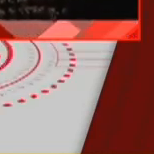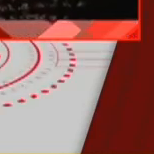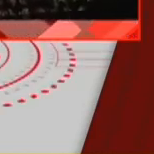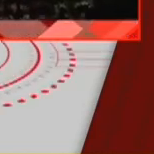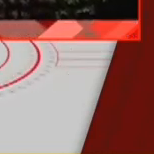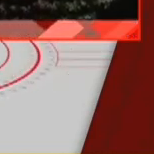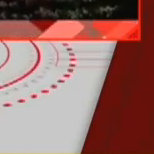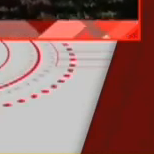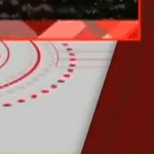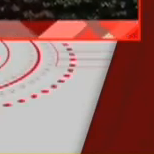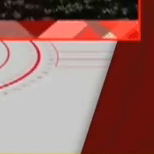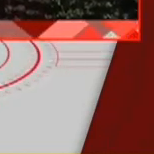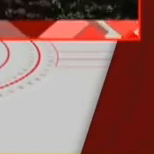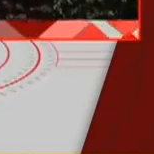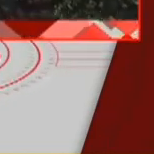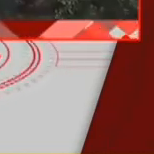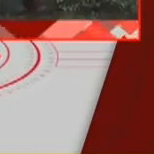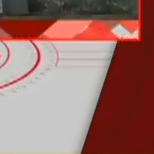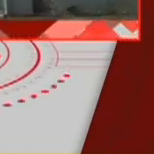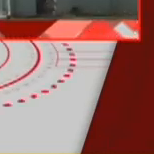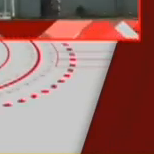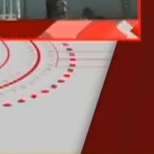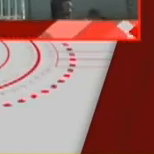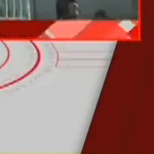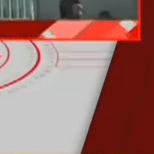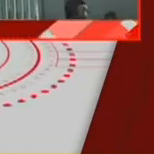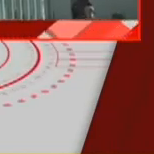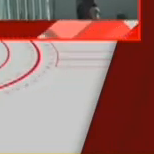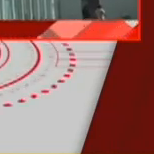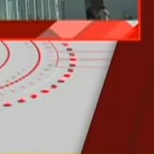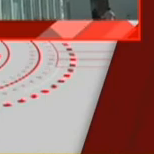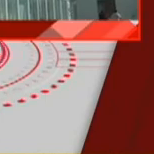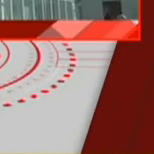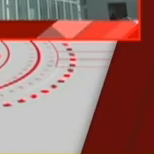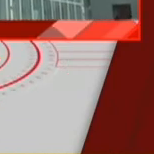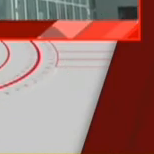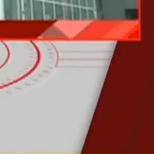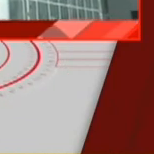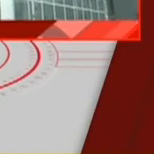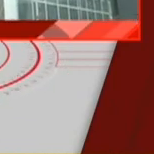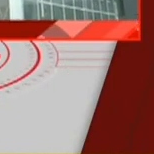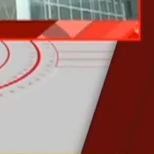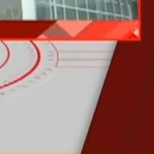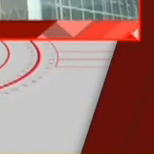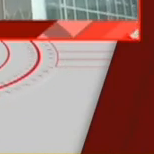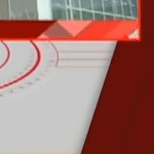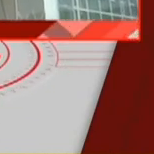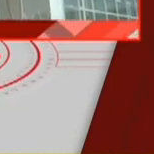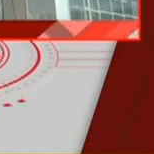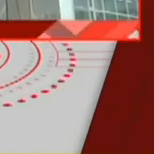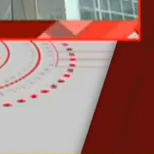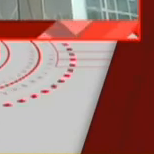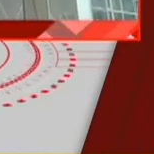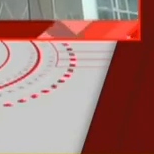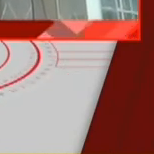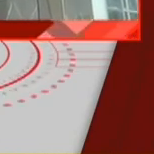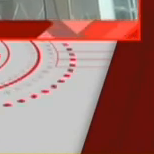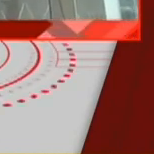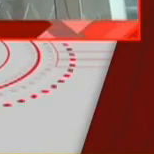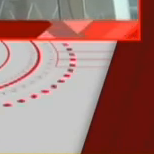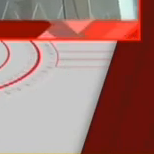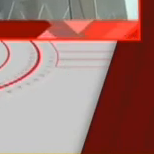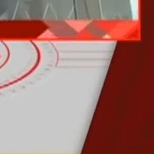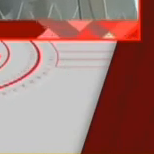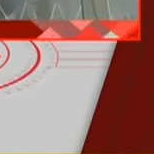fue siniestrado, fue colapsado, se dañó, se inundó, se quemó, en fin, en este contexto. Y eso